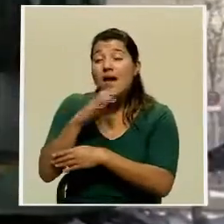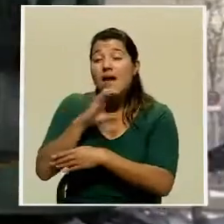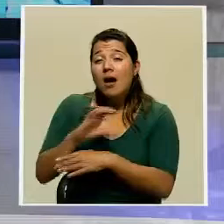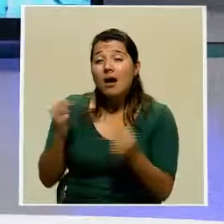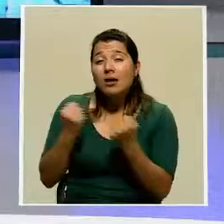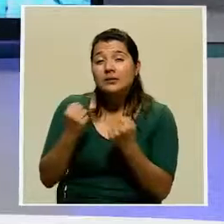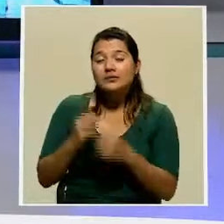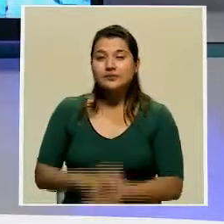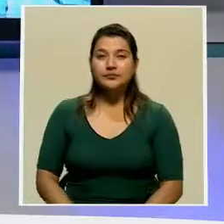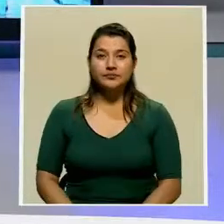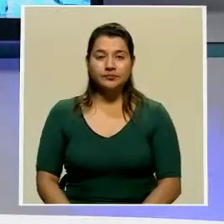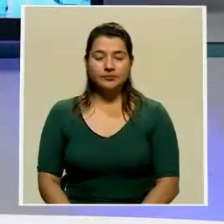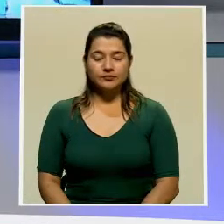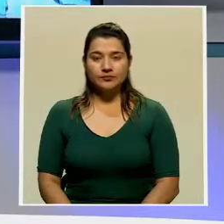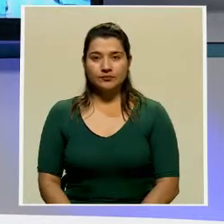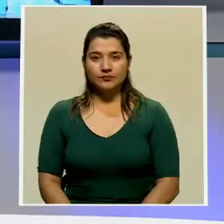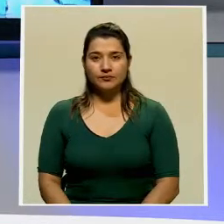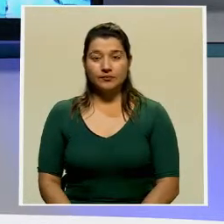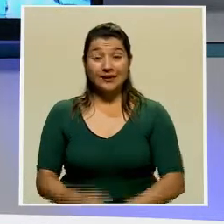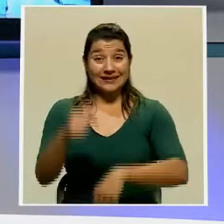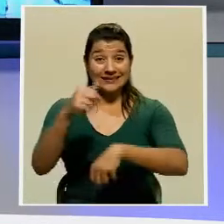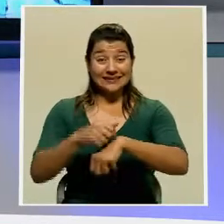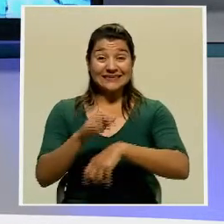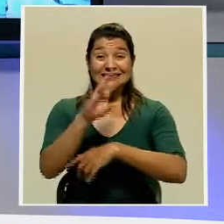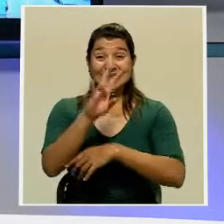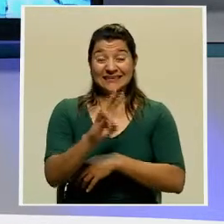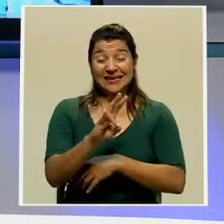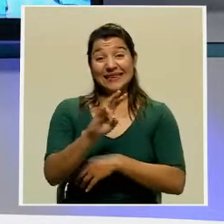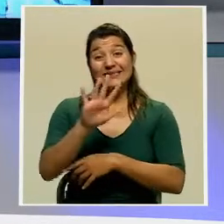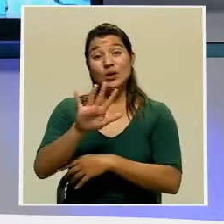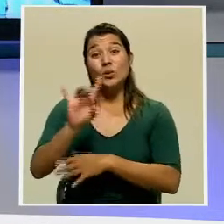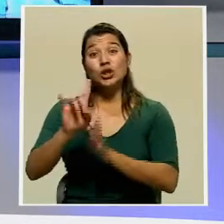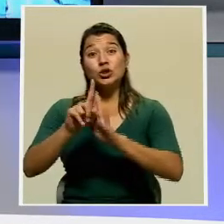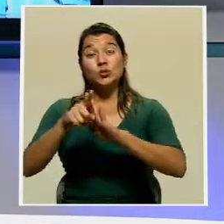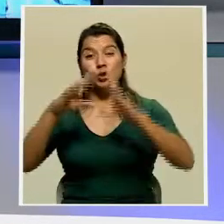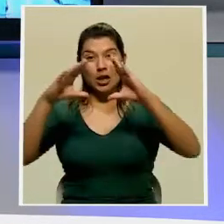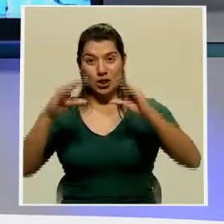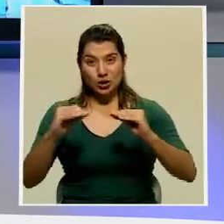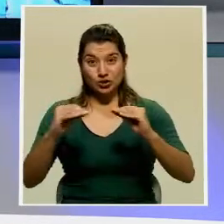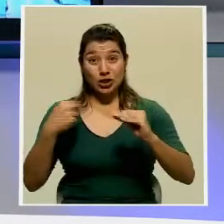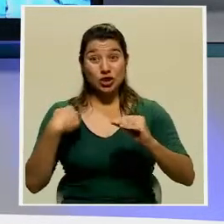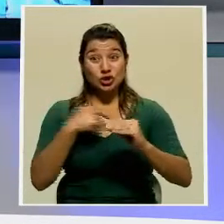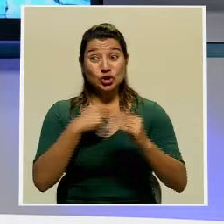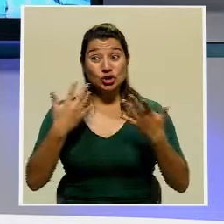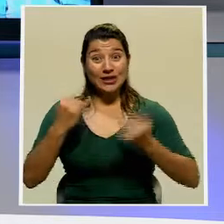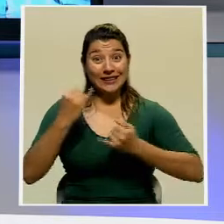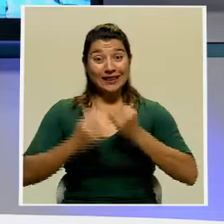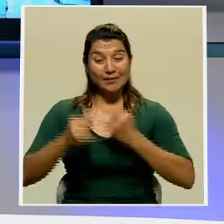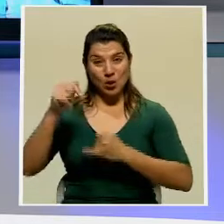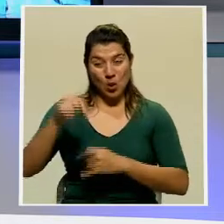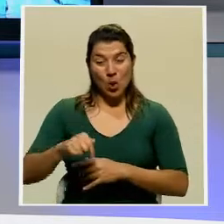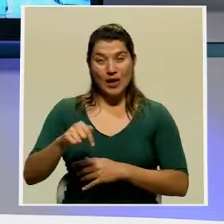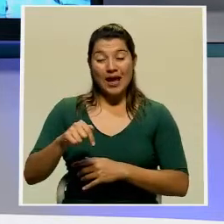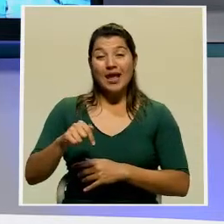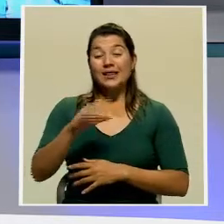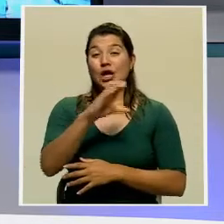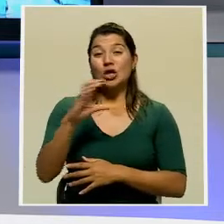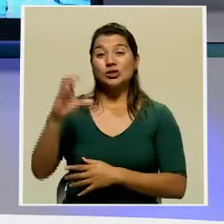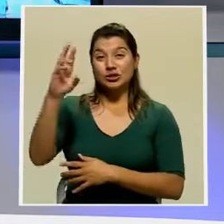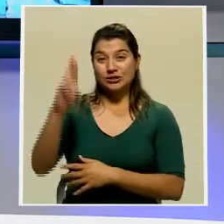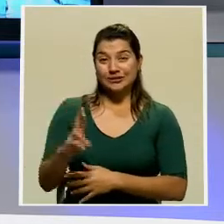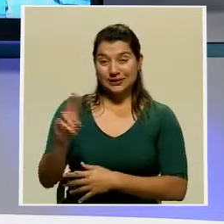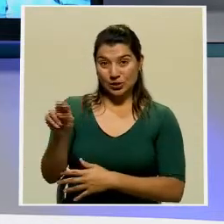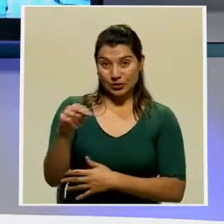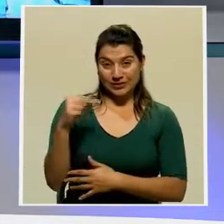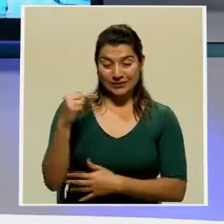consumidores. A las 7 de la noche con 58 minutos llegamos por hoy al final de esta edición estelar